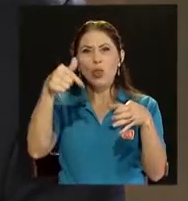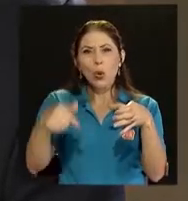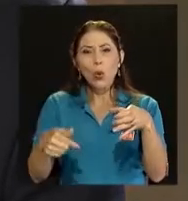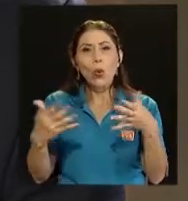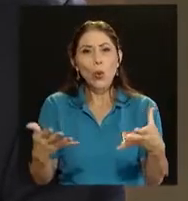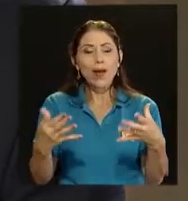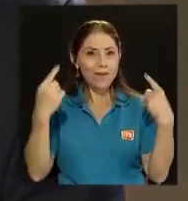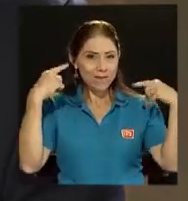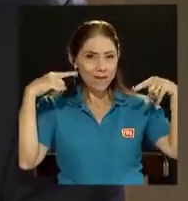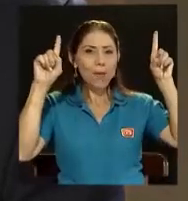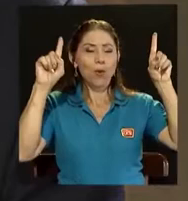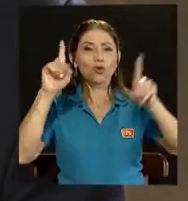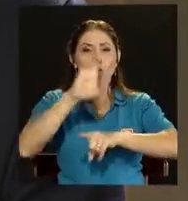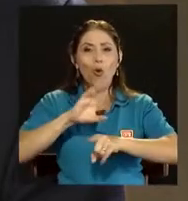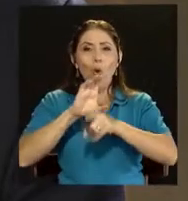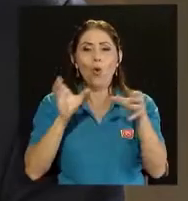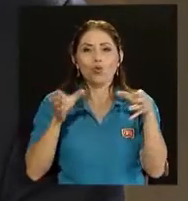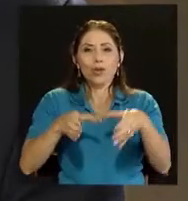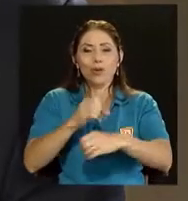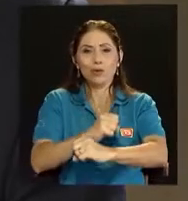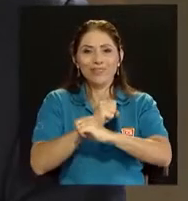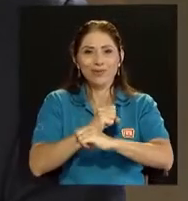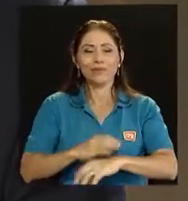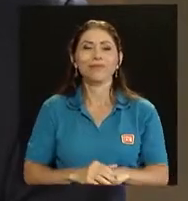el famoso Consejo de Seguridad.